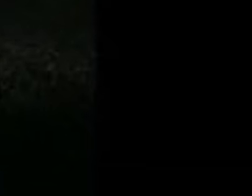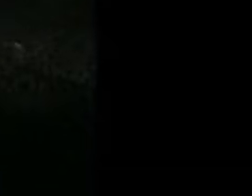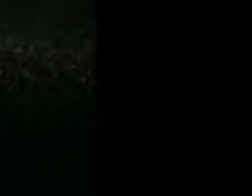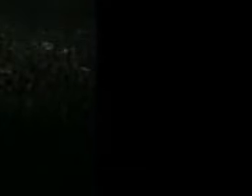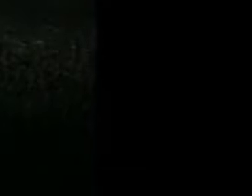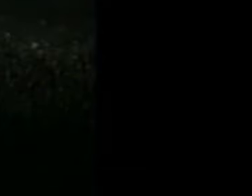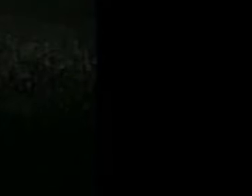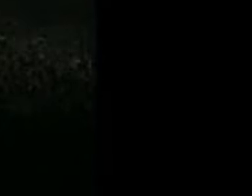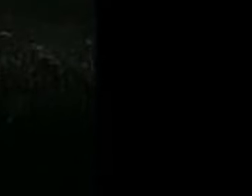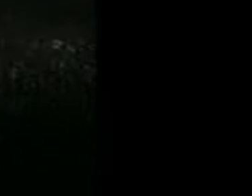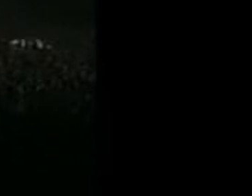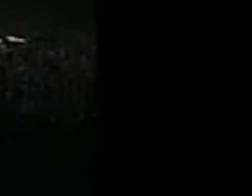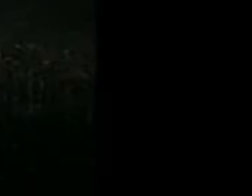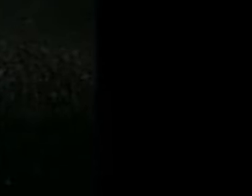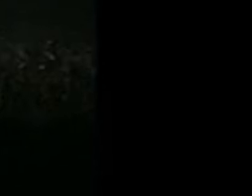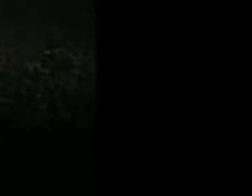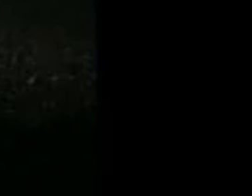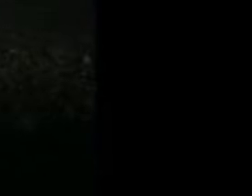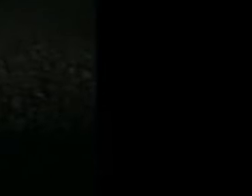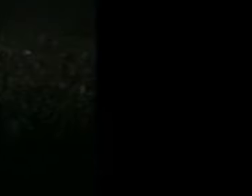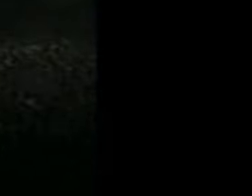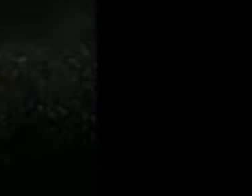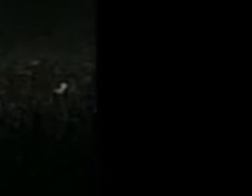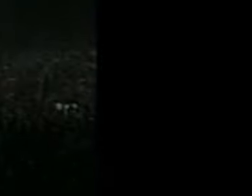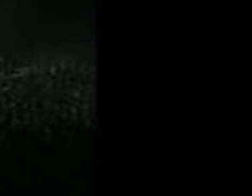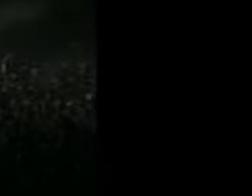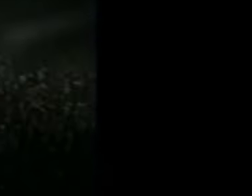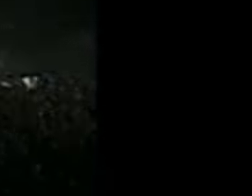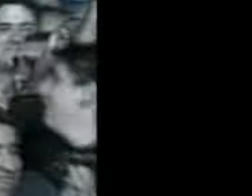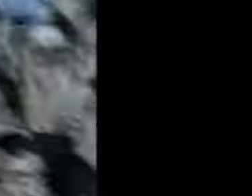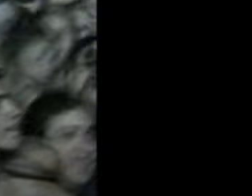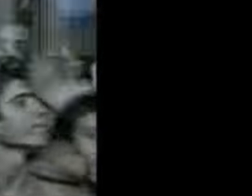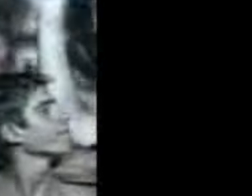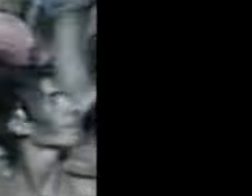y a rodar, y a rodar, y a rodar mi vida.